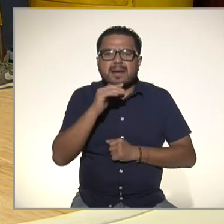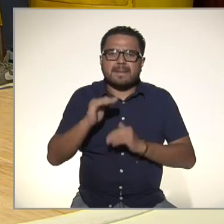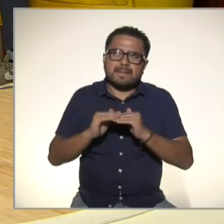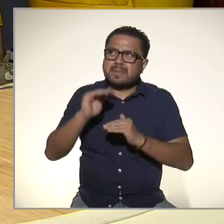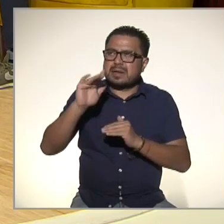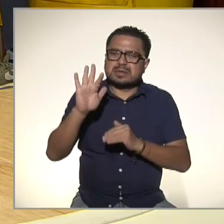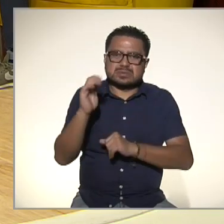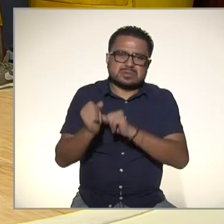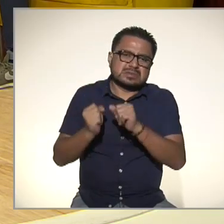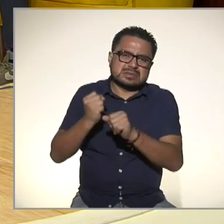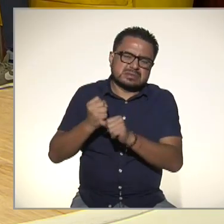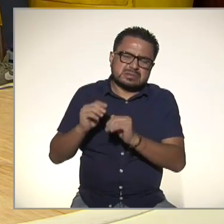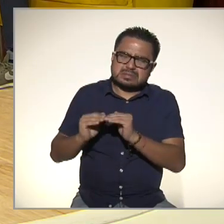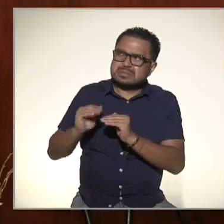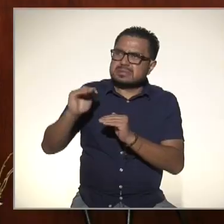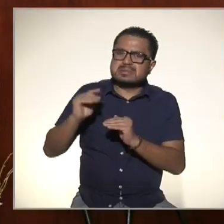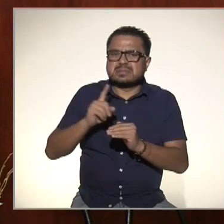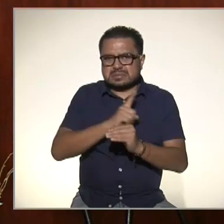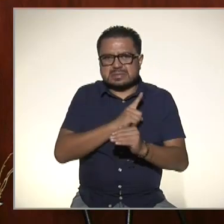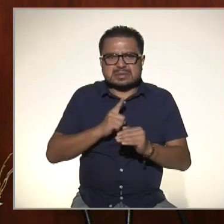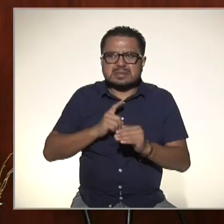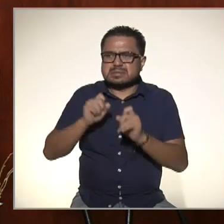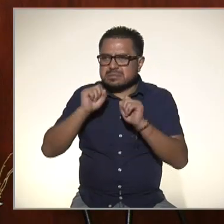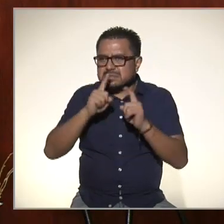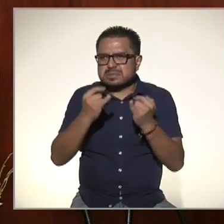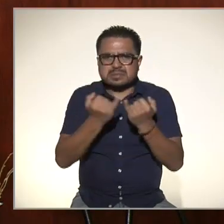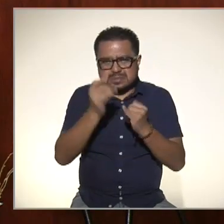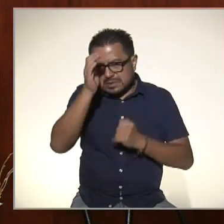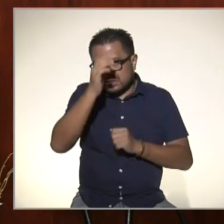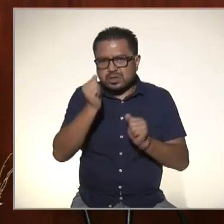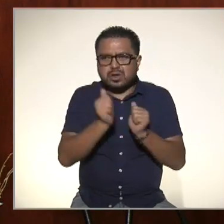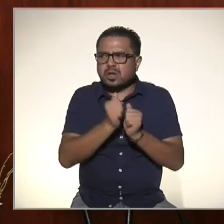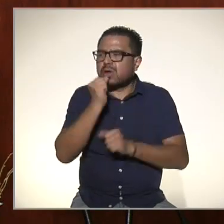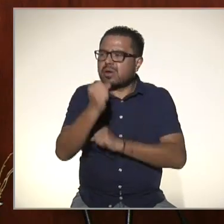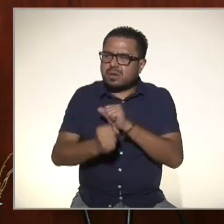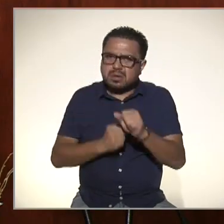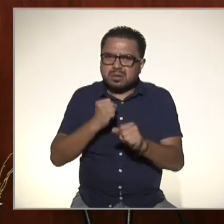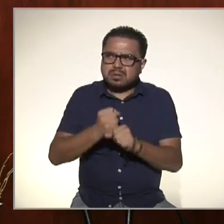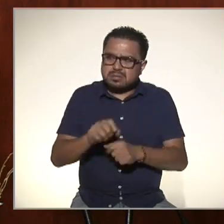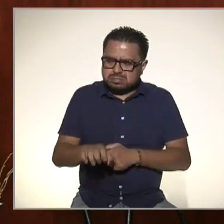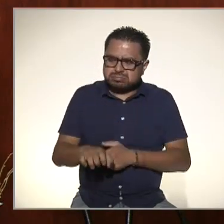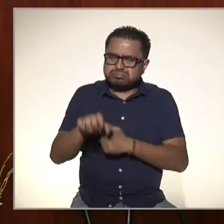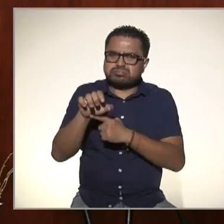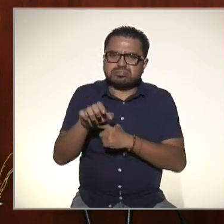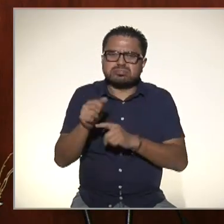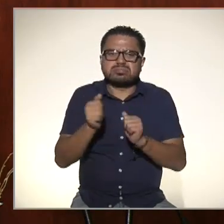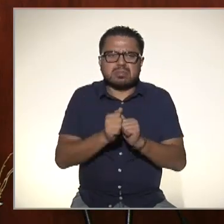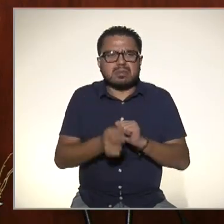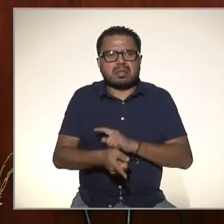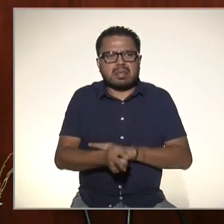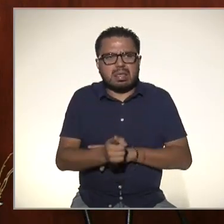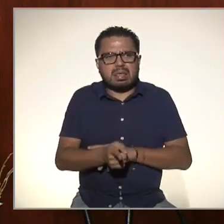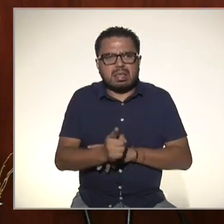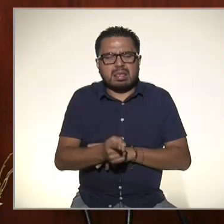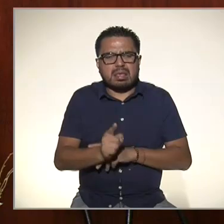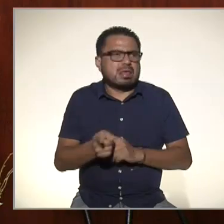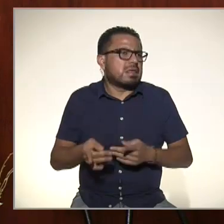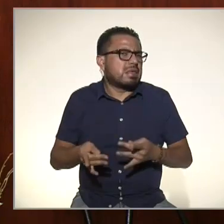50 y pico de años, que tenemos que también ser conscientes que con la edad, la cantidad de erecciones, la calidad de